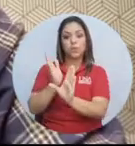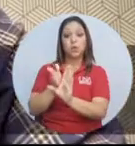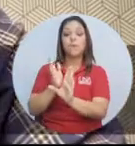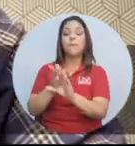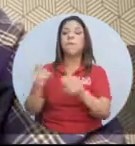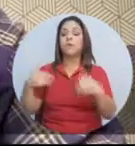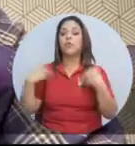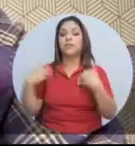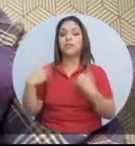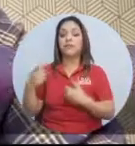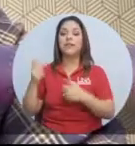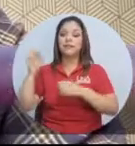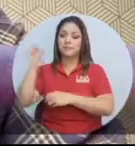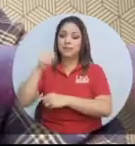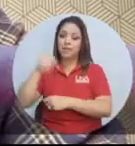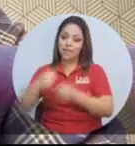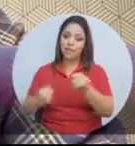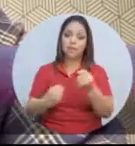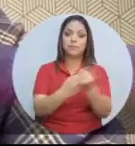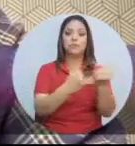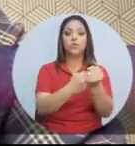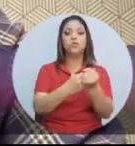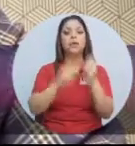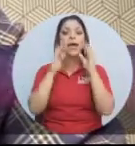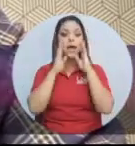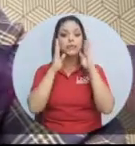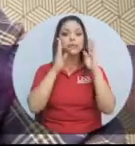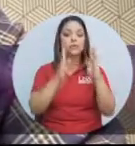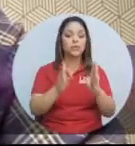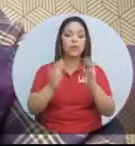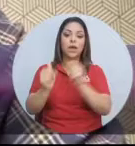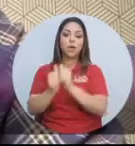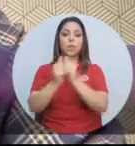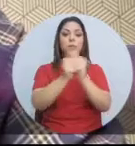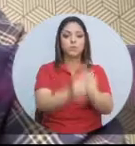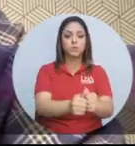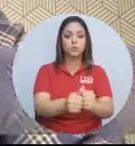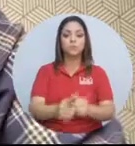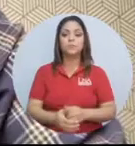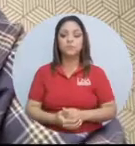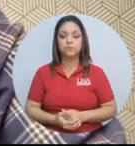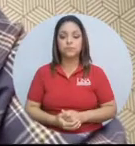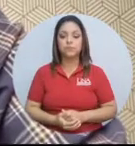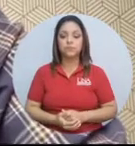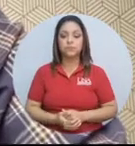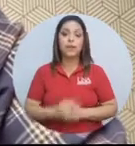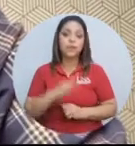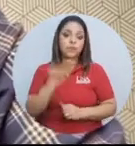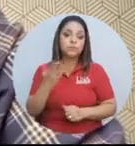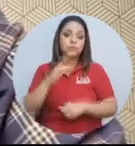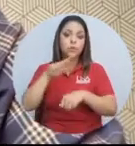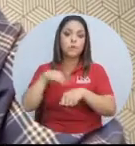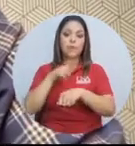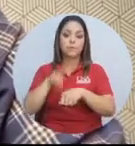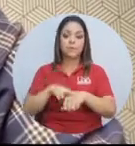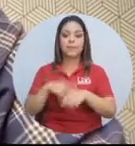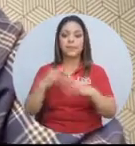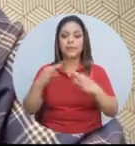Departamento de Orientación y de Psicología, por dicha, se les da soporte, se les da atención, se les da